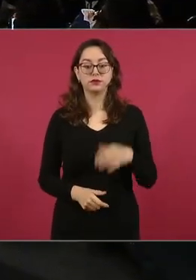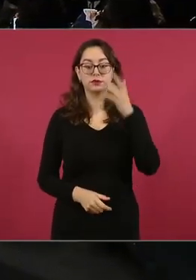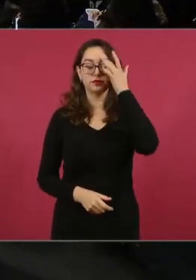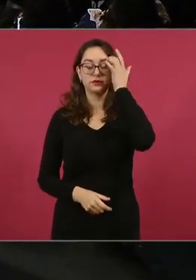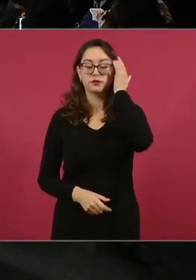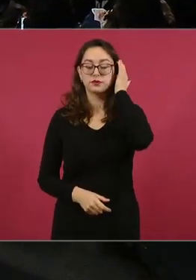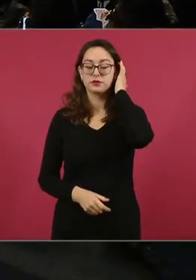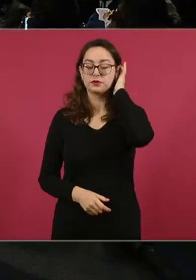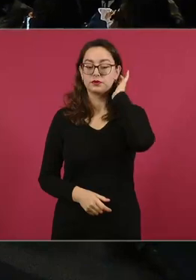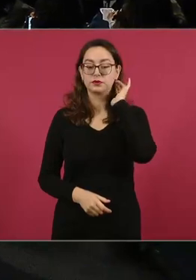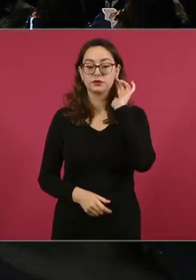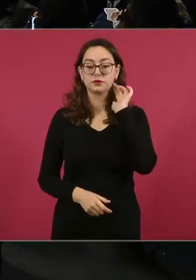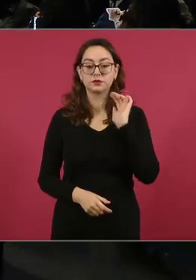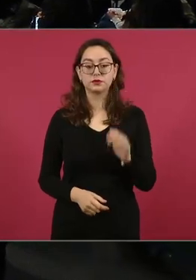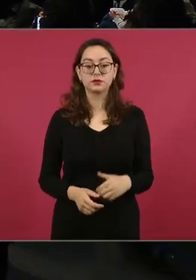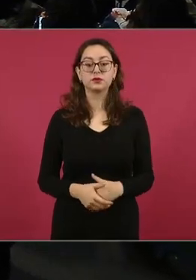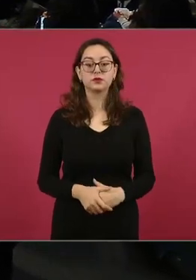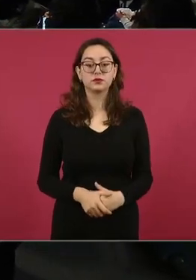pero